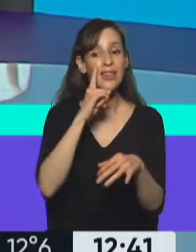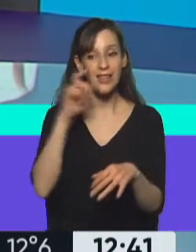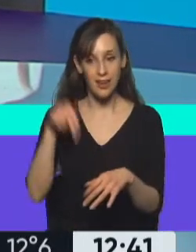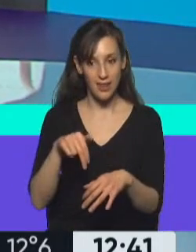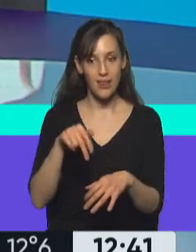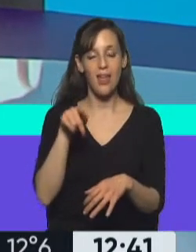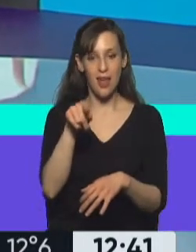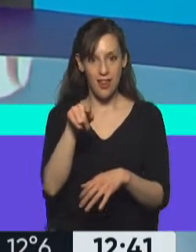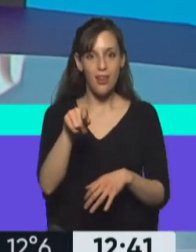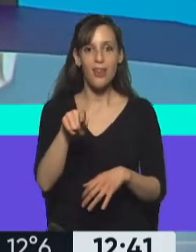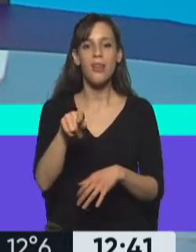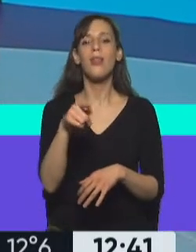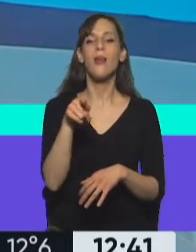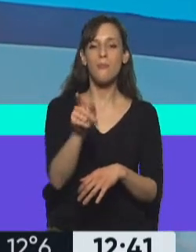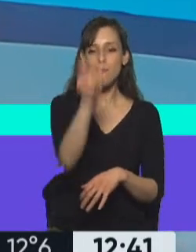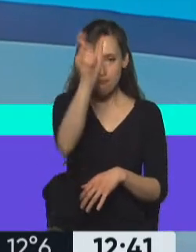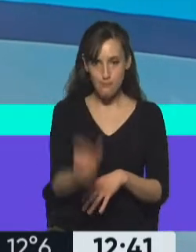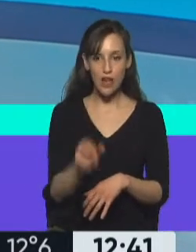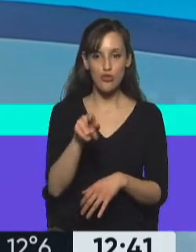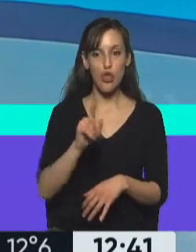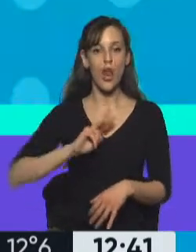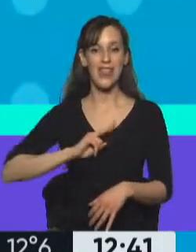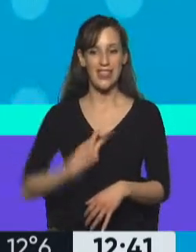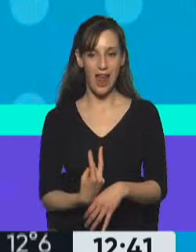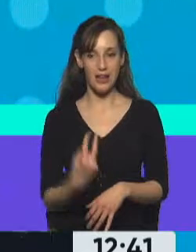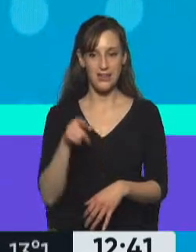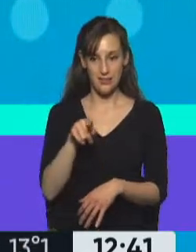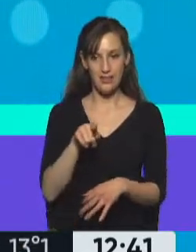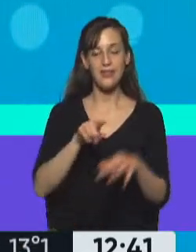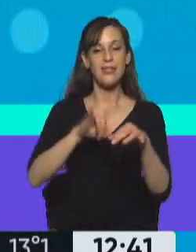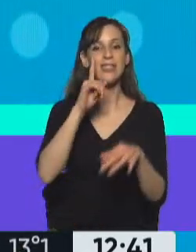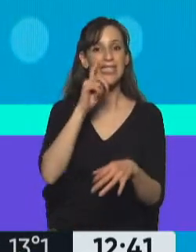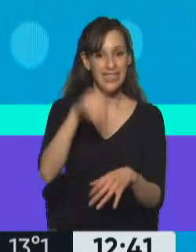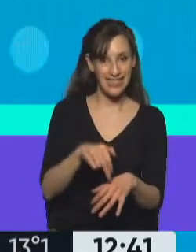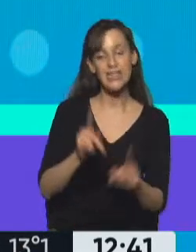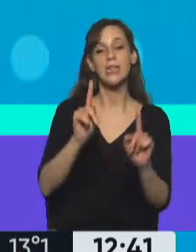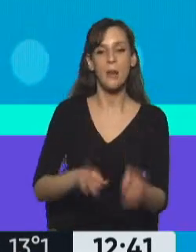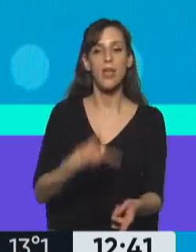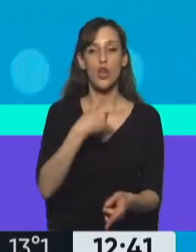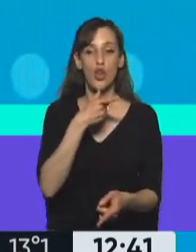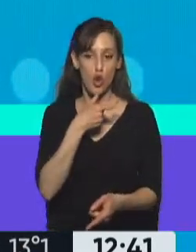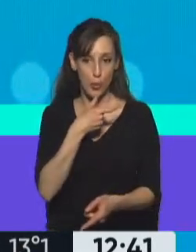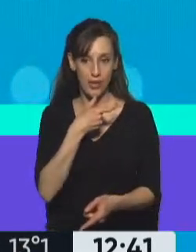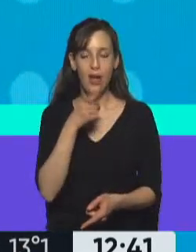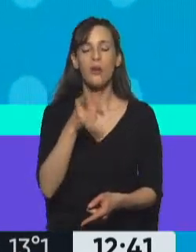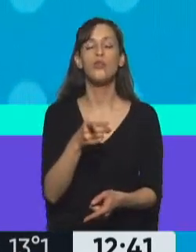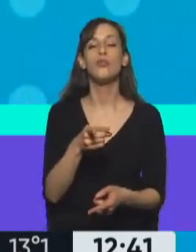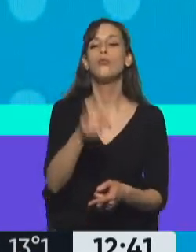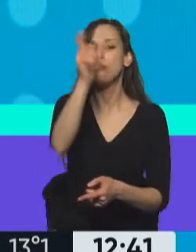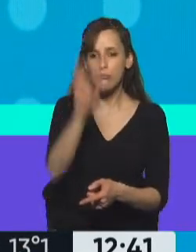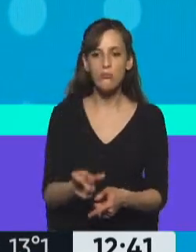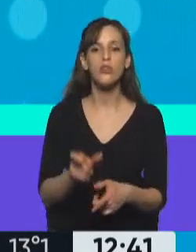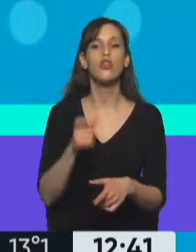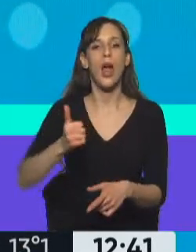hace llamar, se autopercibe. Kim es una persona trans, transgénero y no binaria. Es futbolista